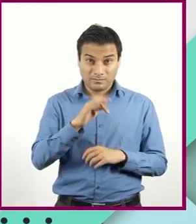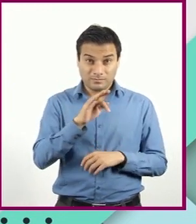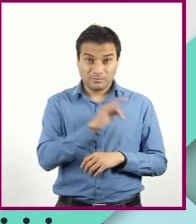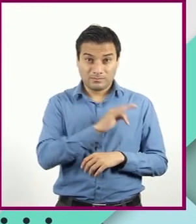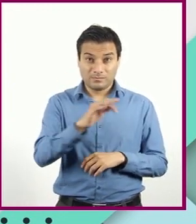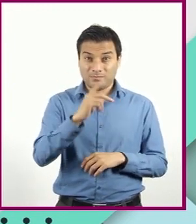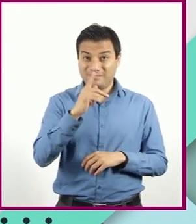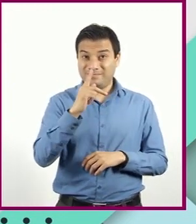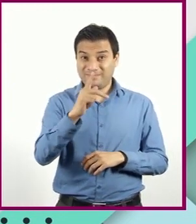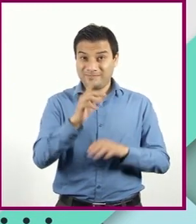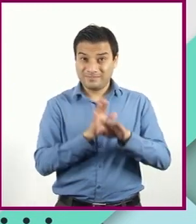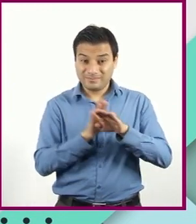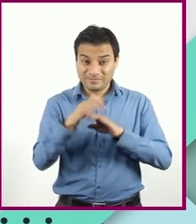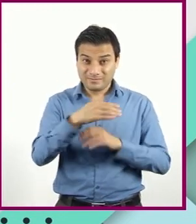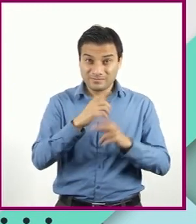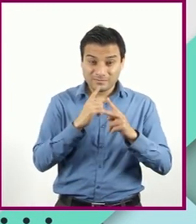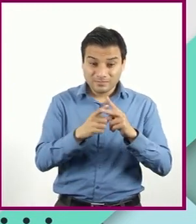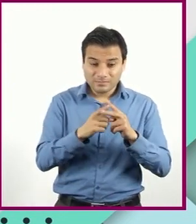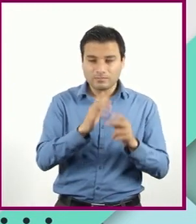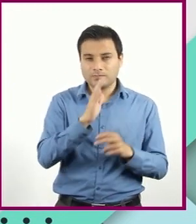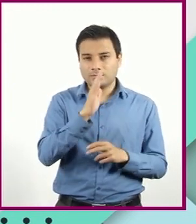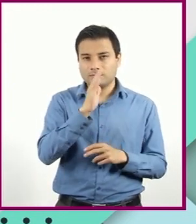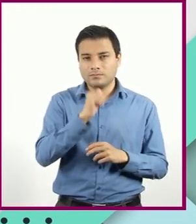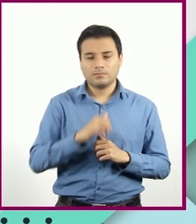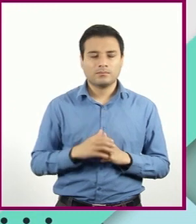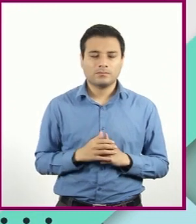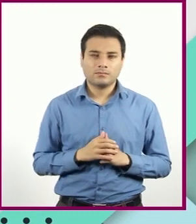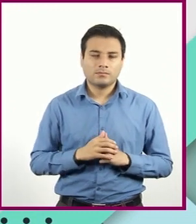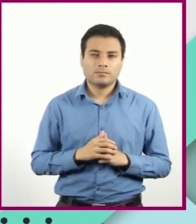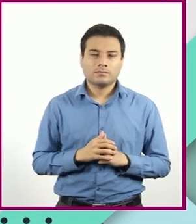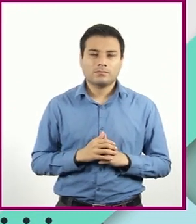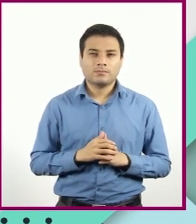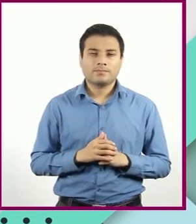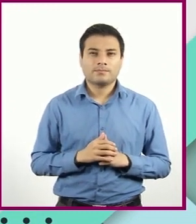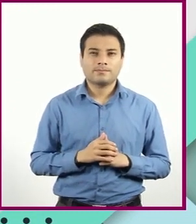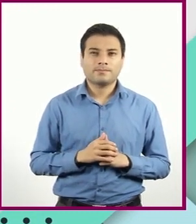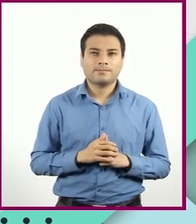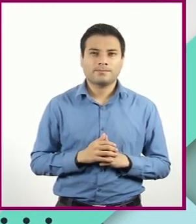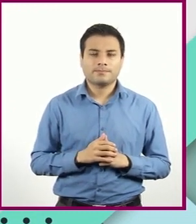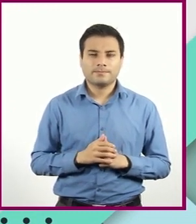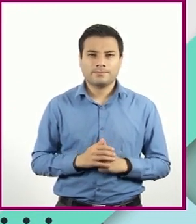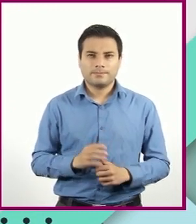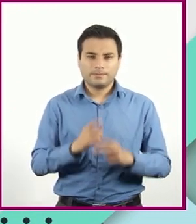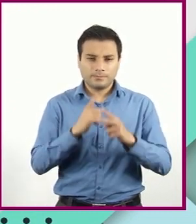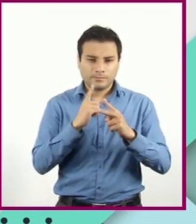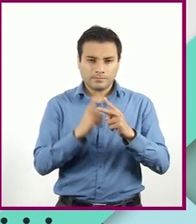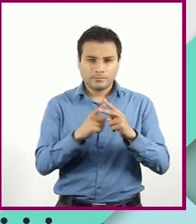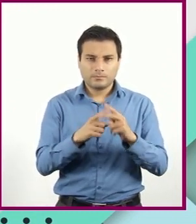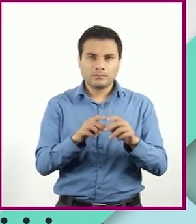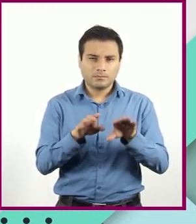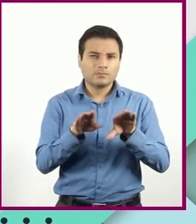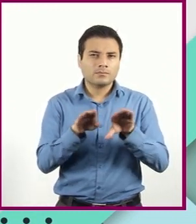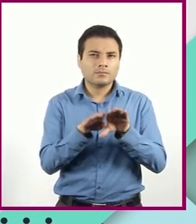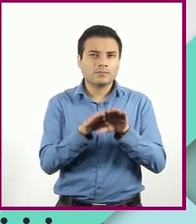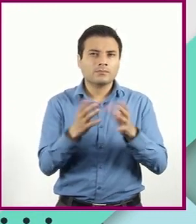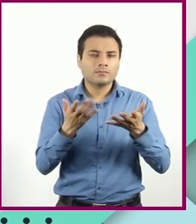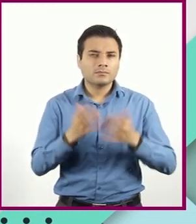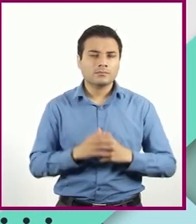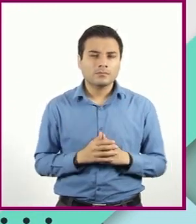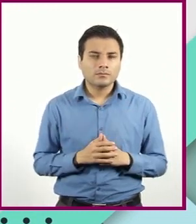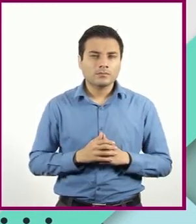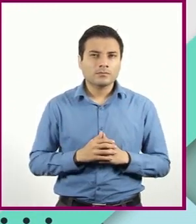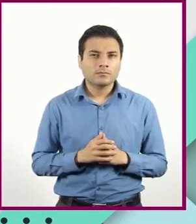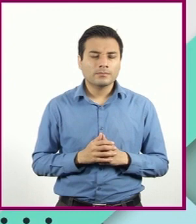pues necesitamos la medida del otro lado del terreno. La medida del lado desconocido podemos